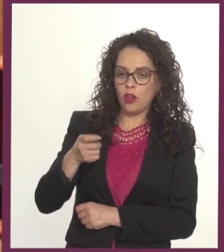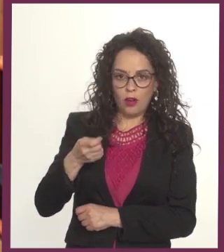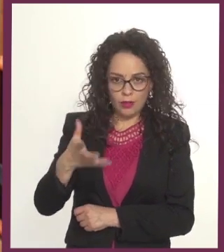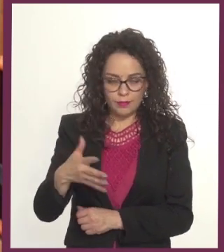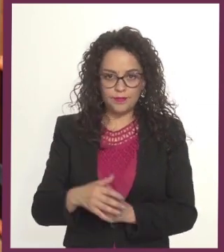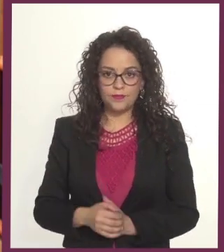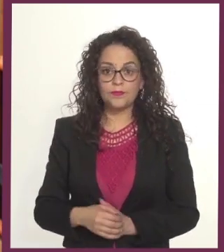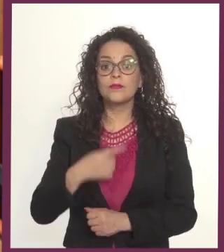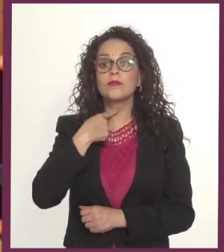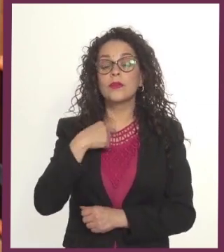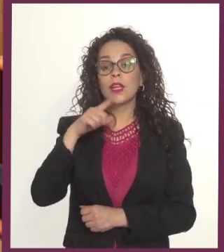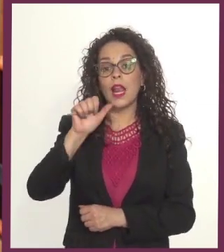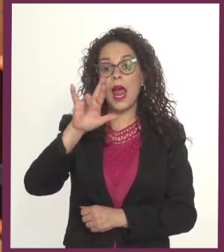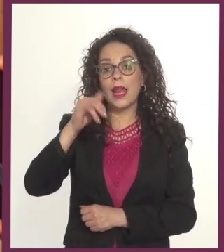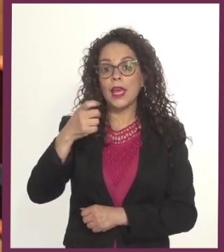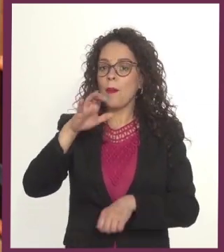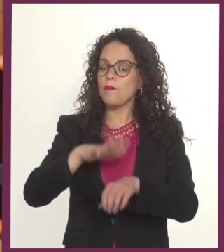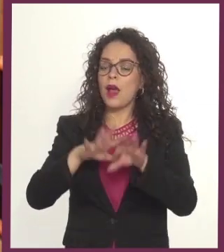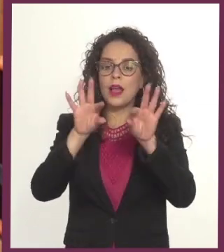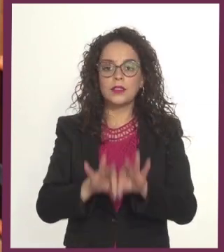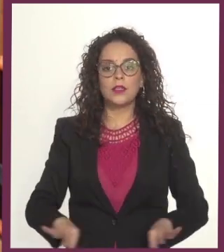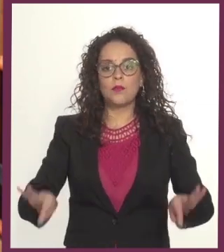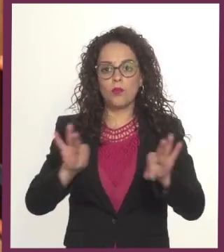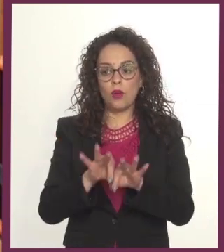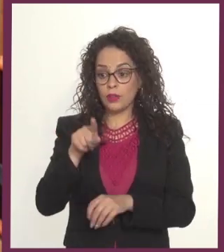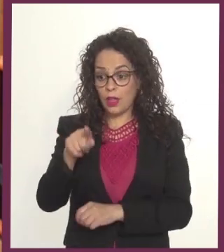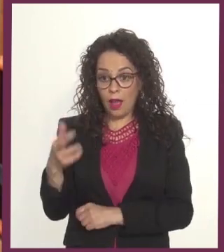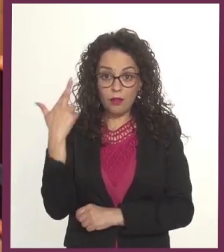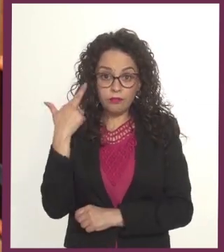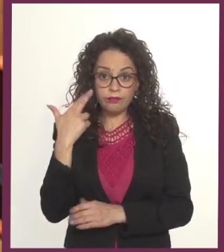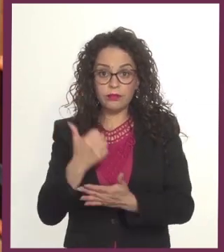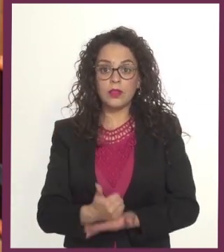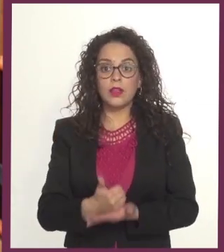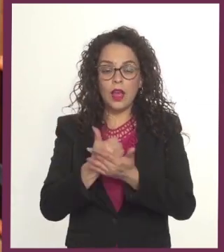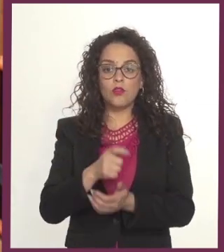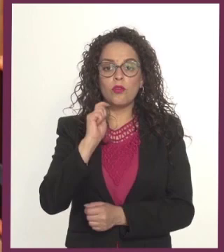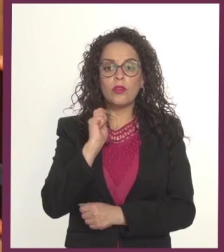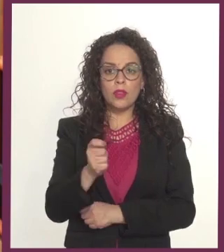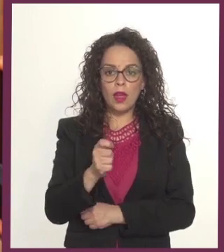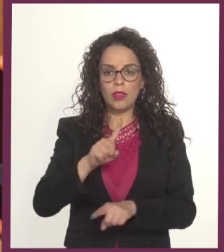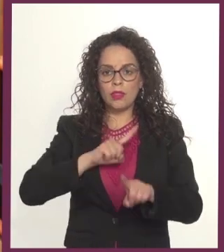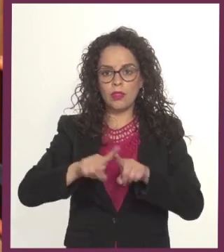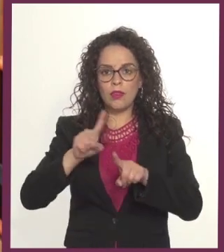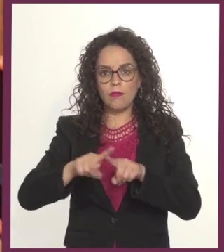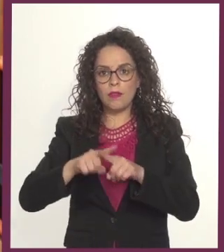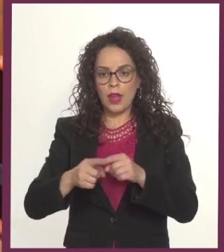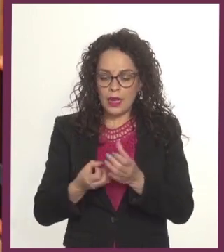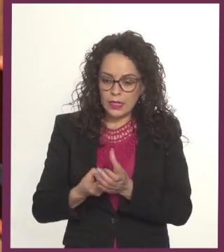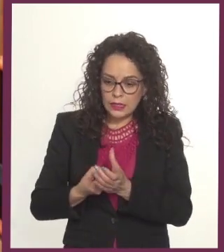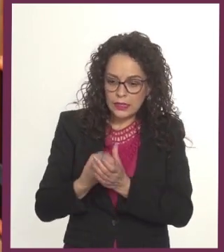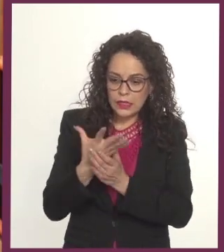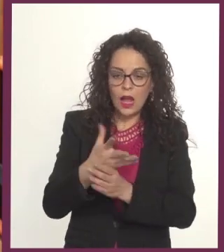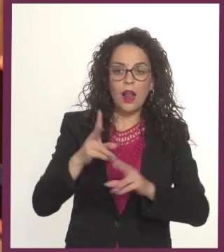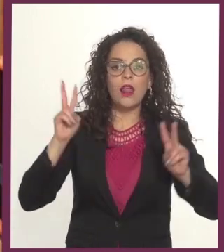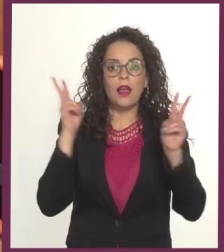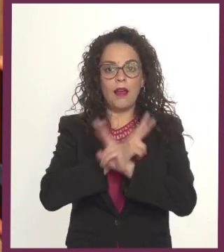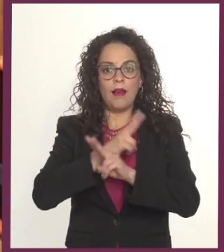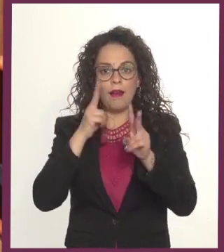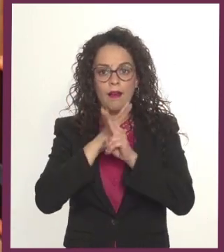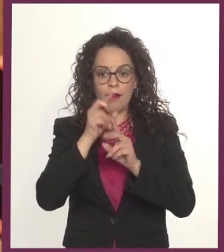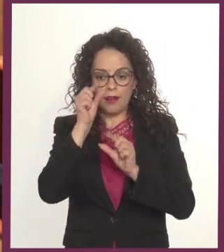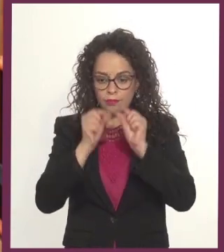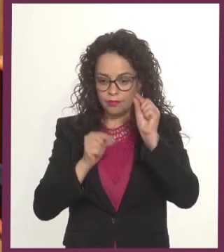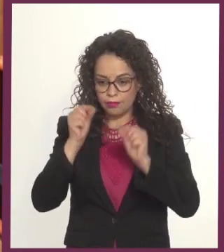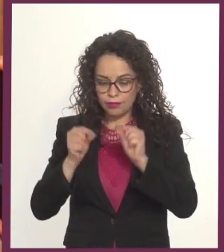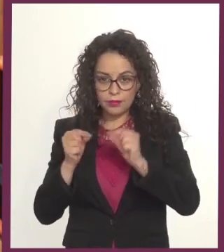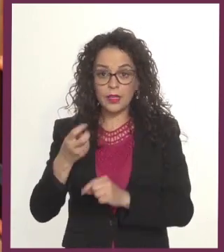ese proceso que se llama fonación. Y la laringe es el más importante de estos. El aparato resonador está formado por órganos